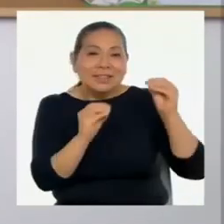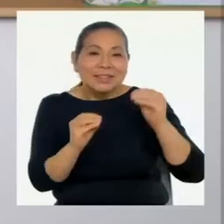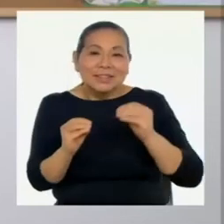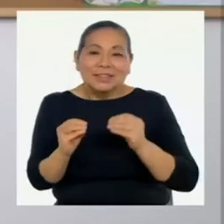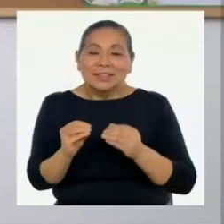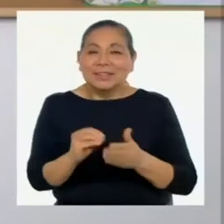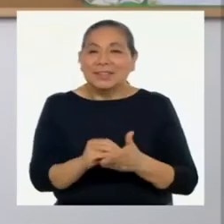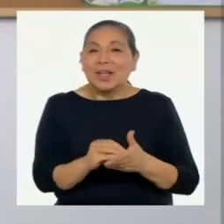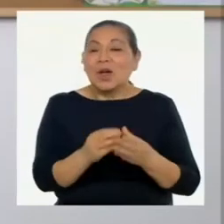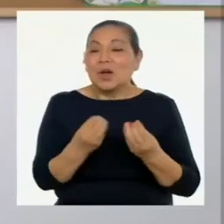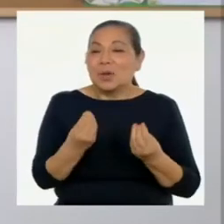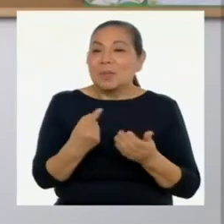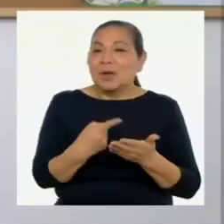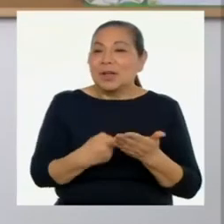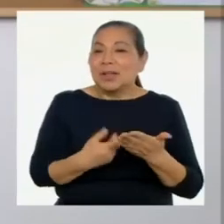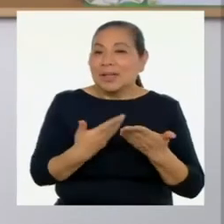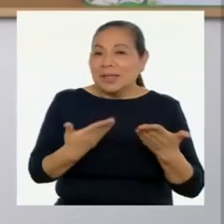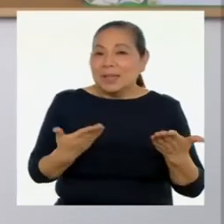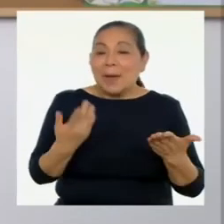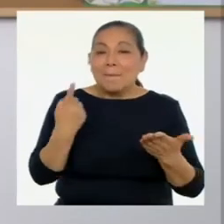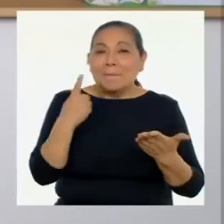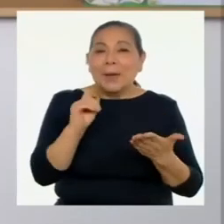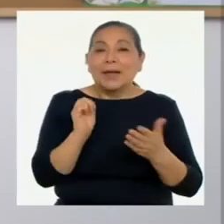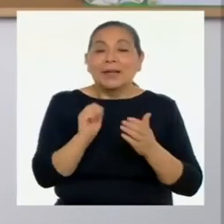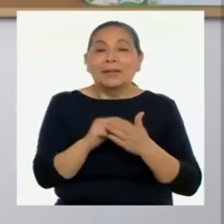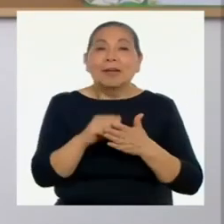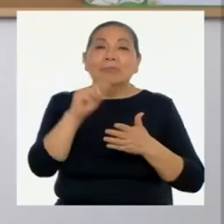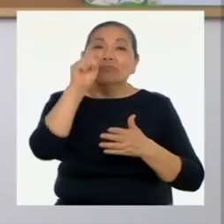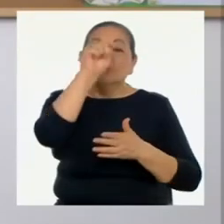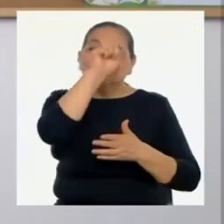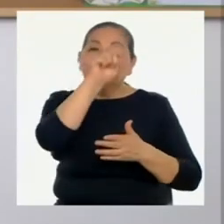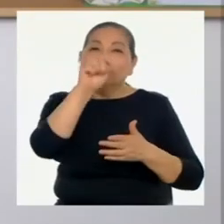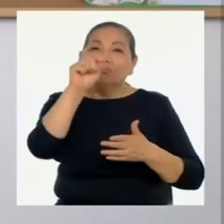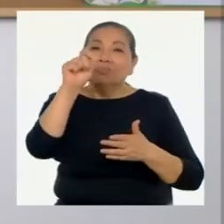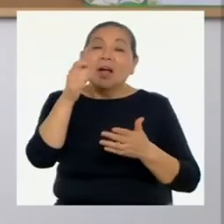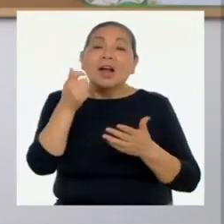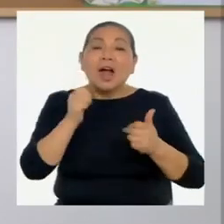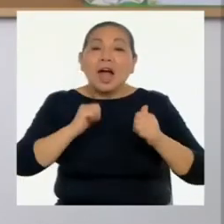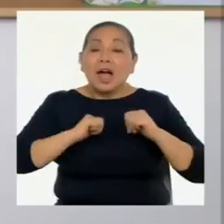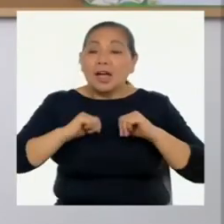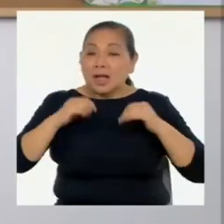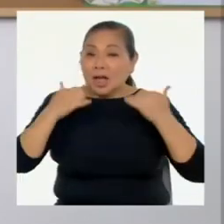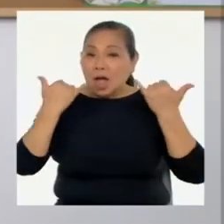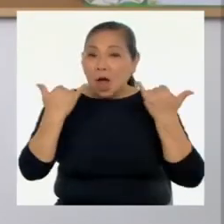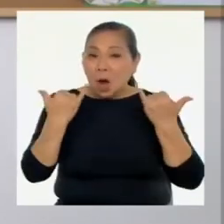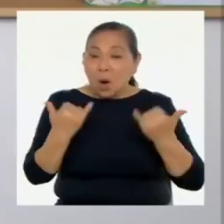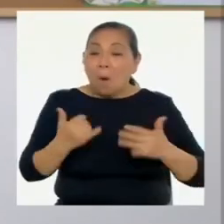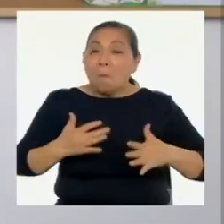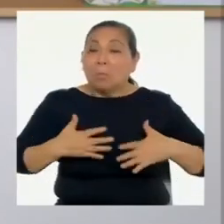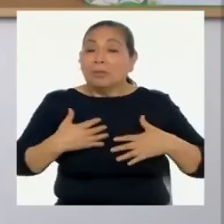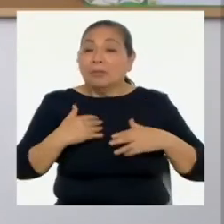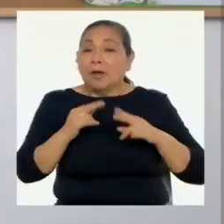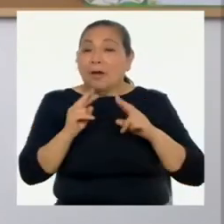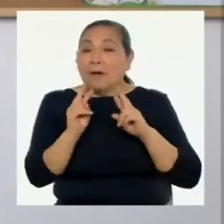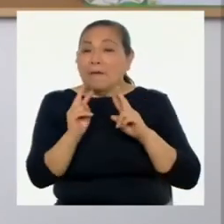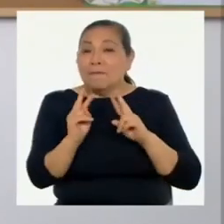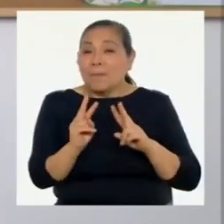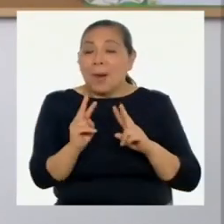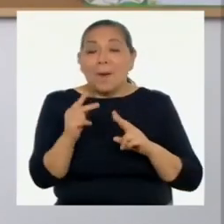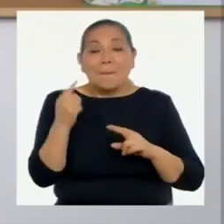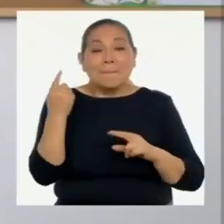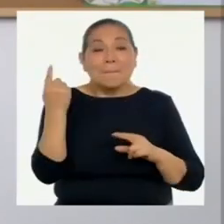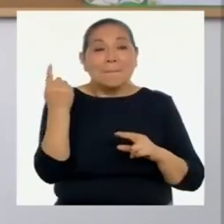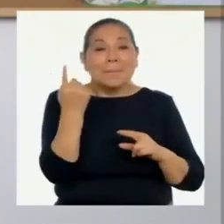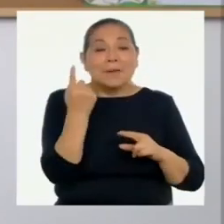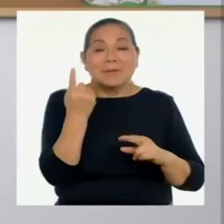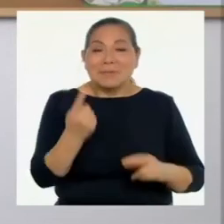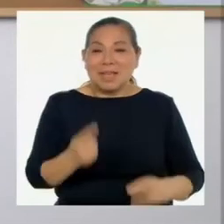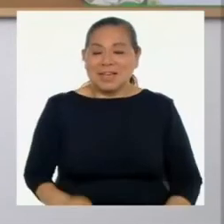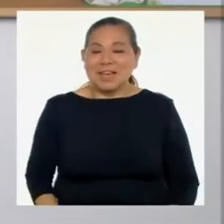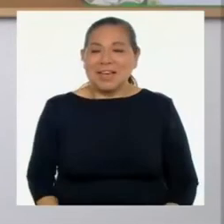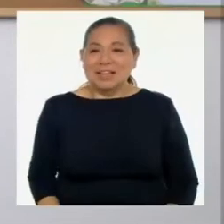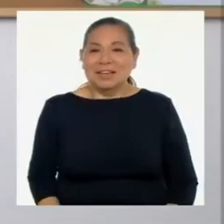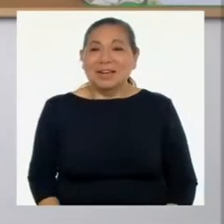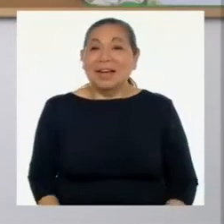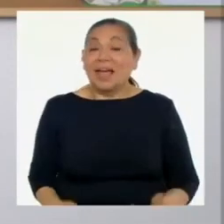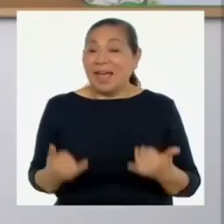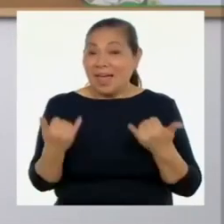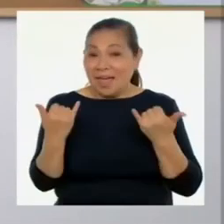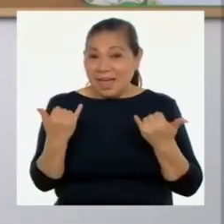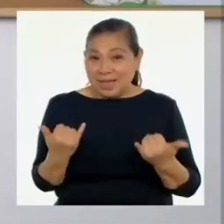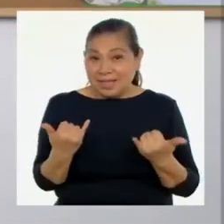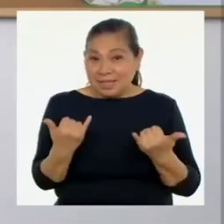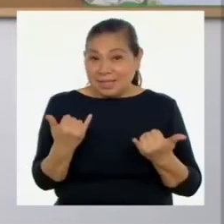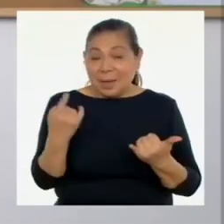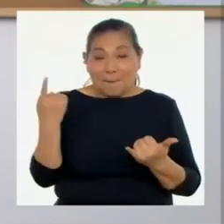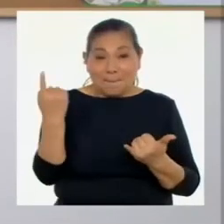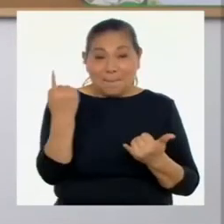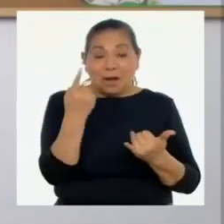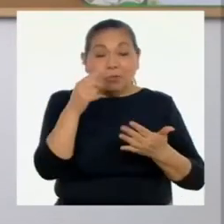determinar aspectos como los elementos paratextuales que actualmente pueden ver en una primera versión. Esta